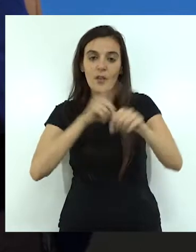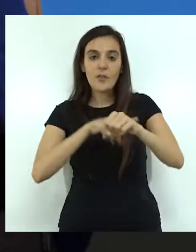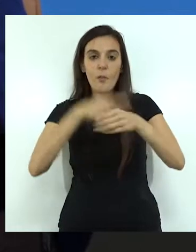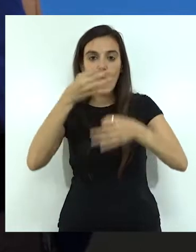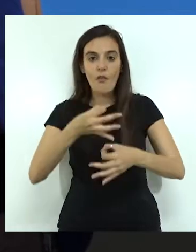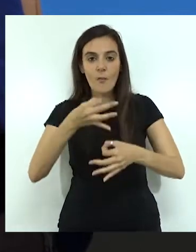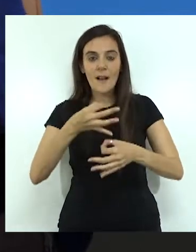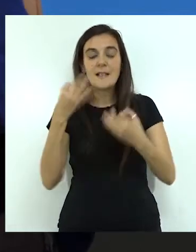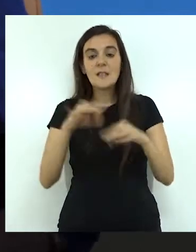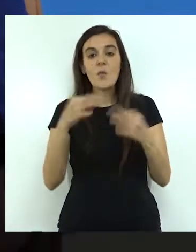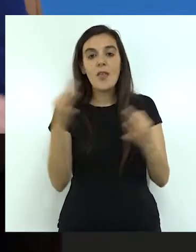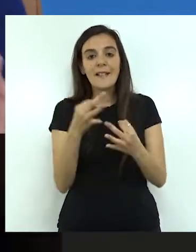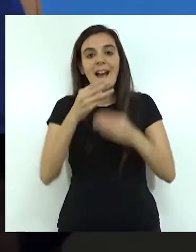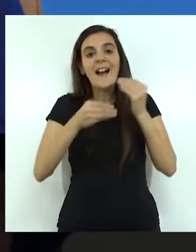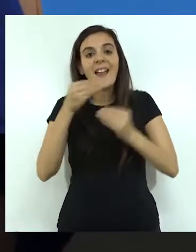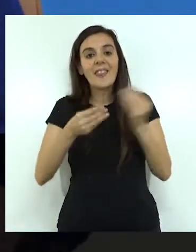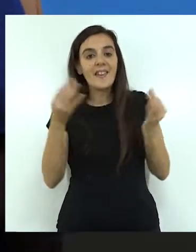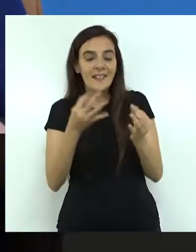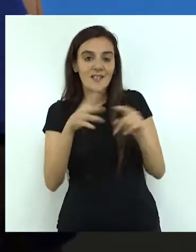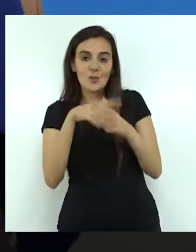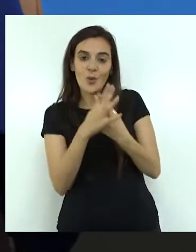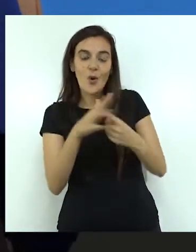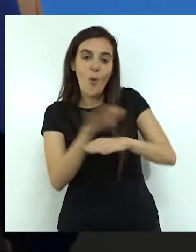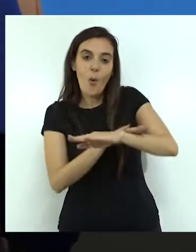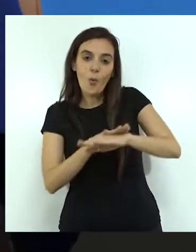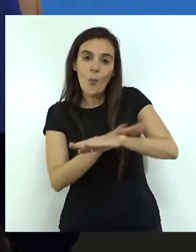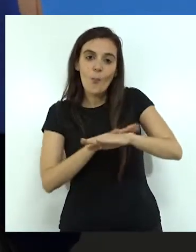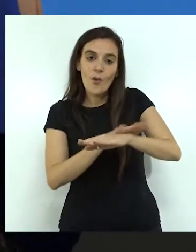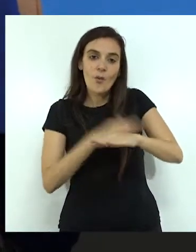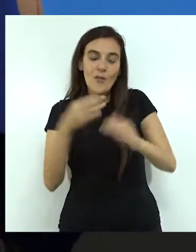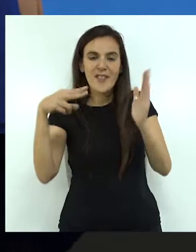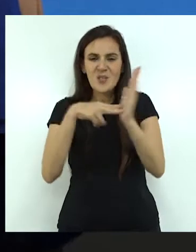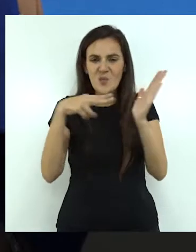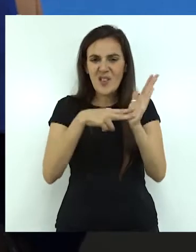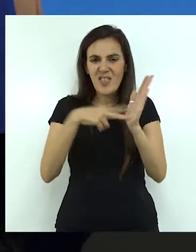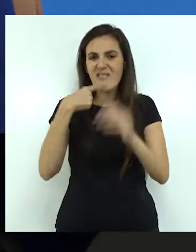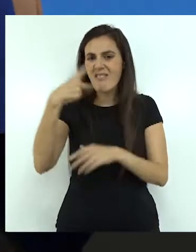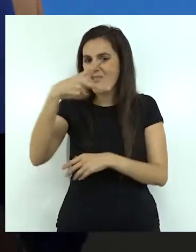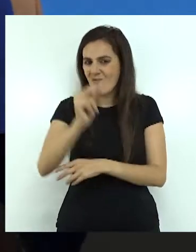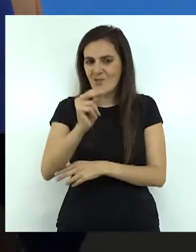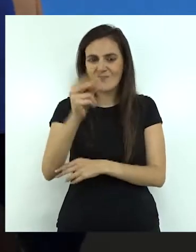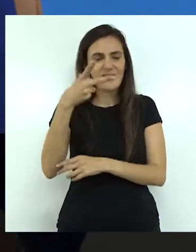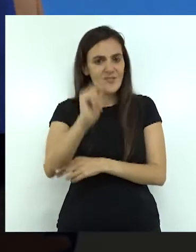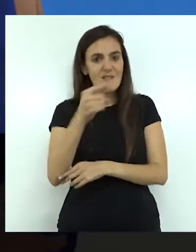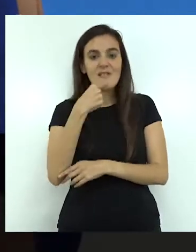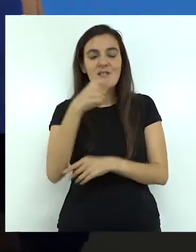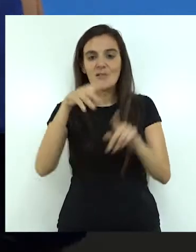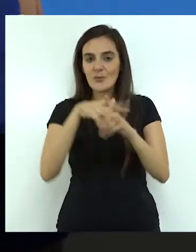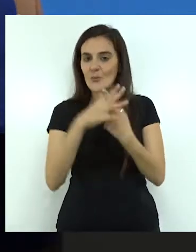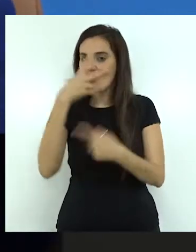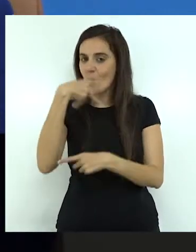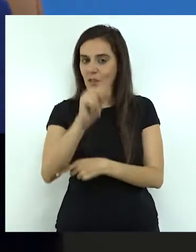generar que este gobierno es un gobierno de enchufismo mental ya le digo que niego eso sí que lo niego